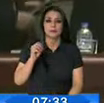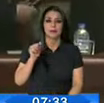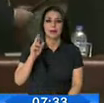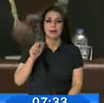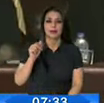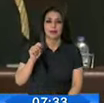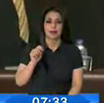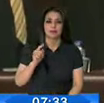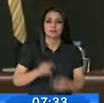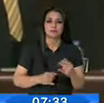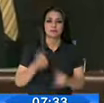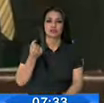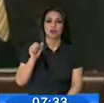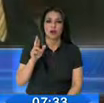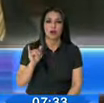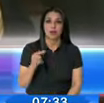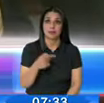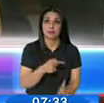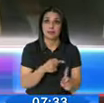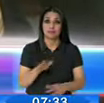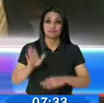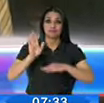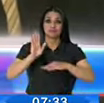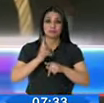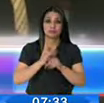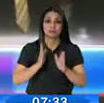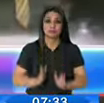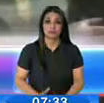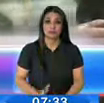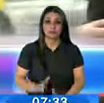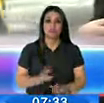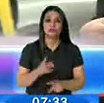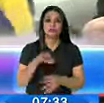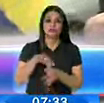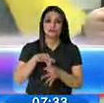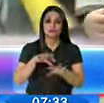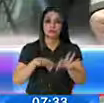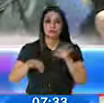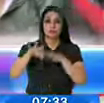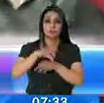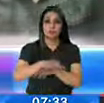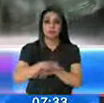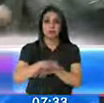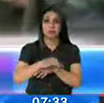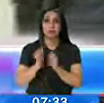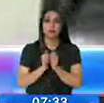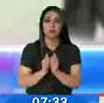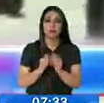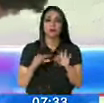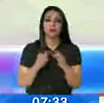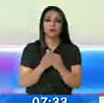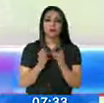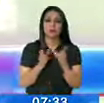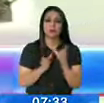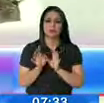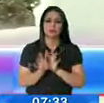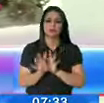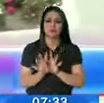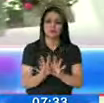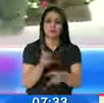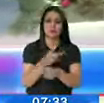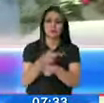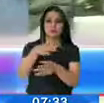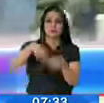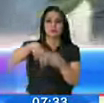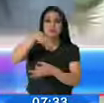bien fue posicionada por el Pleno de la Asamblea Nacional como consejera suplente, Solanda Goyes, acompañada de un grupo de seguidores, llegó al Consejo